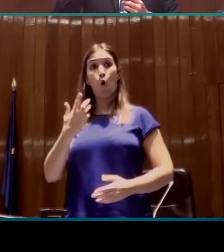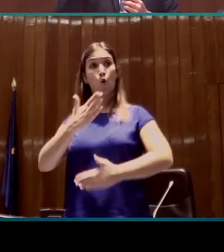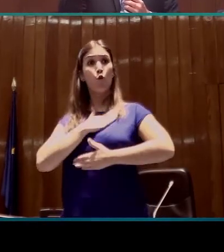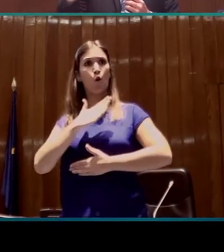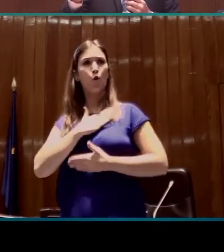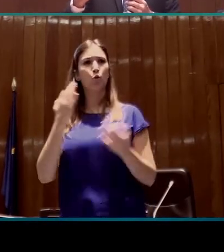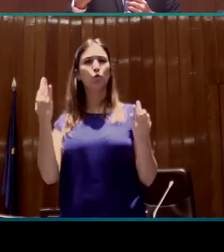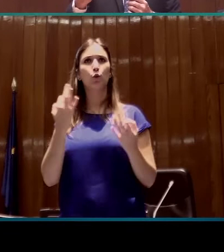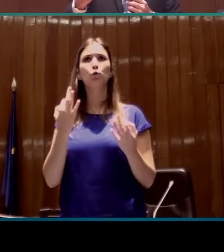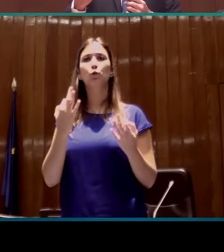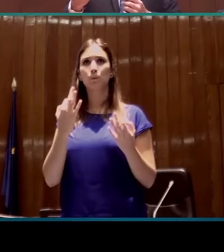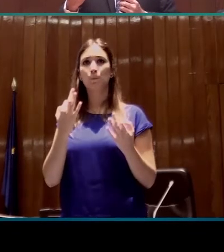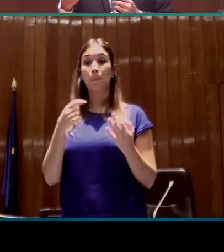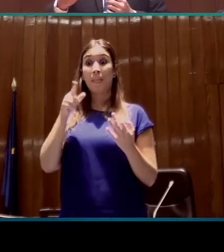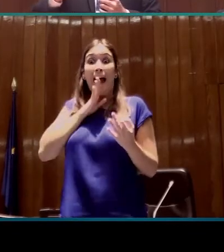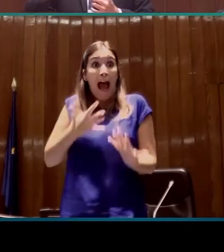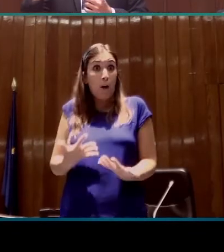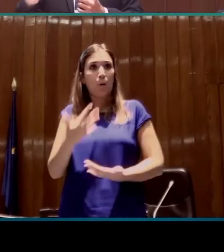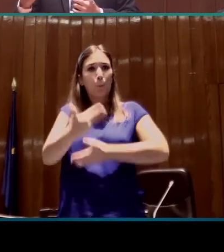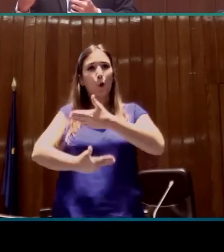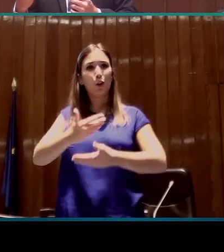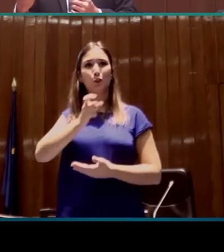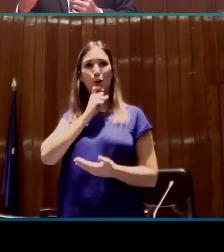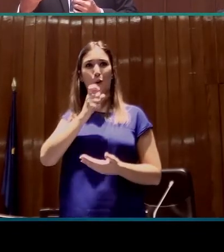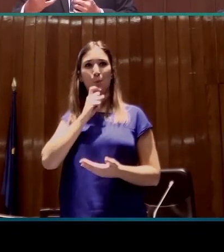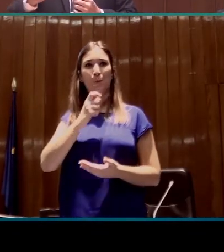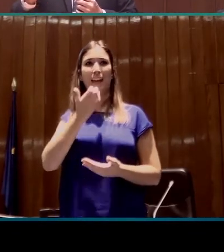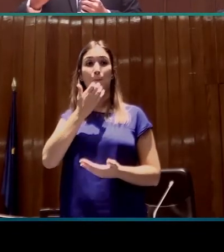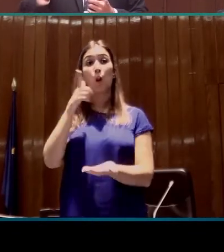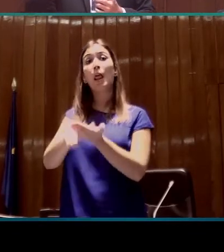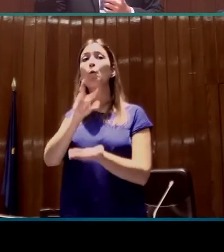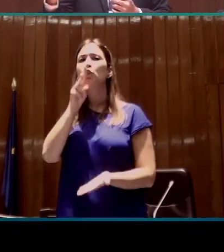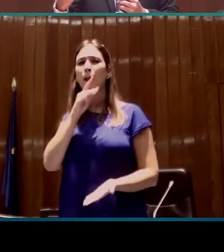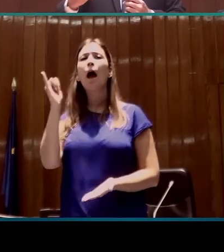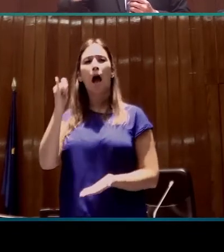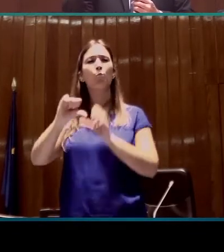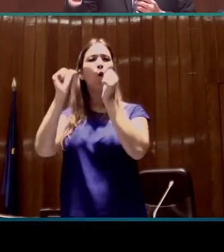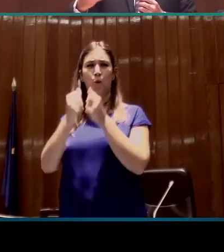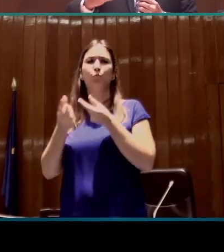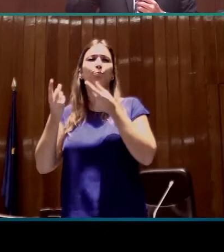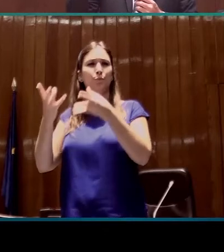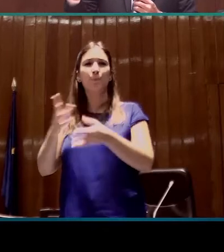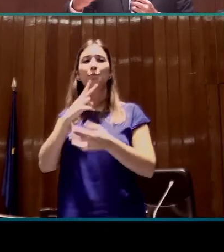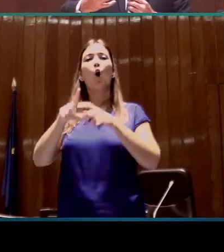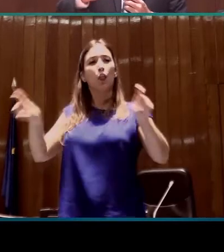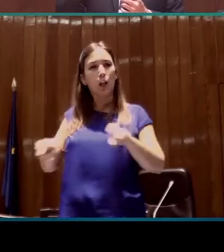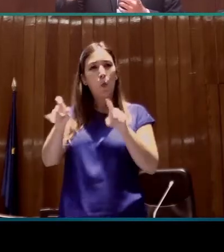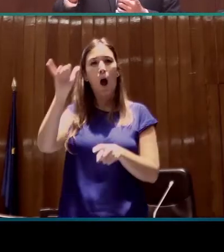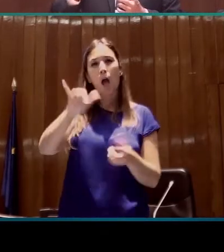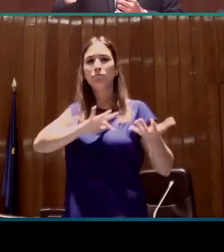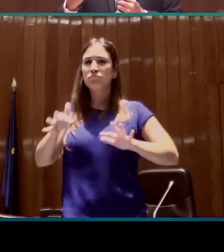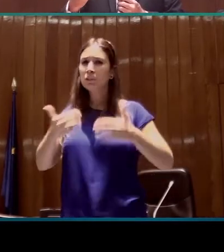estamos haciendo este proceso en el caso de las lenguas orales. Hay modelos formales, computacionales,